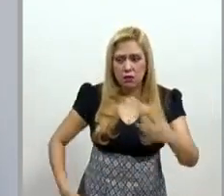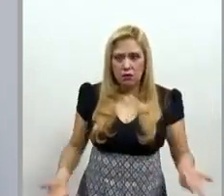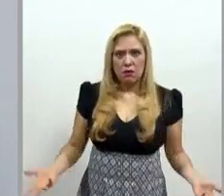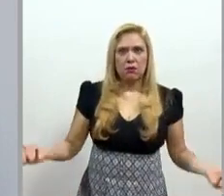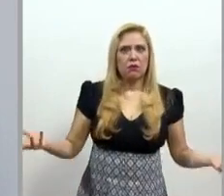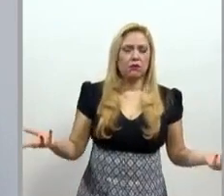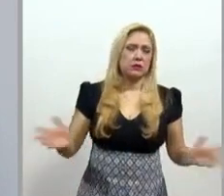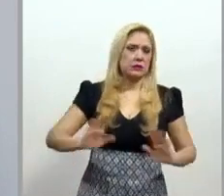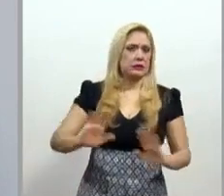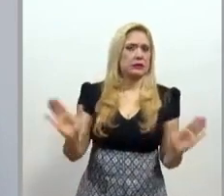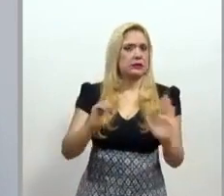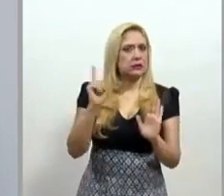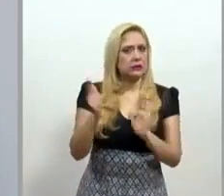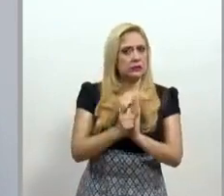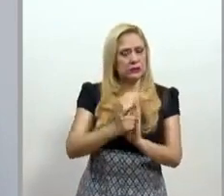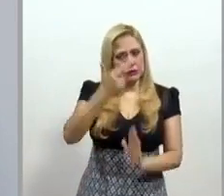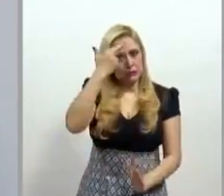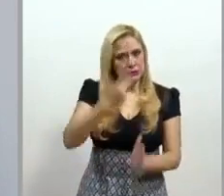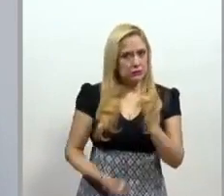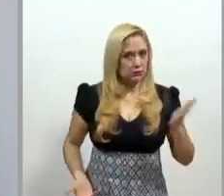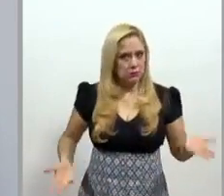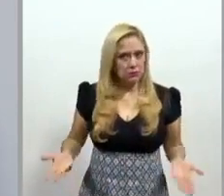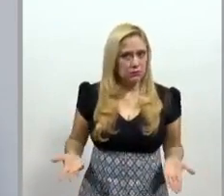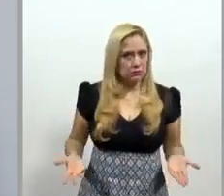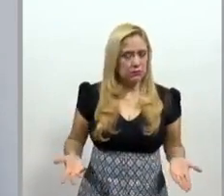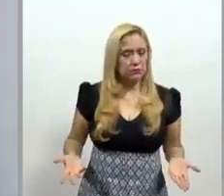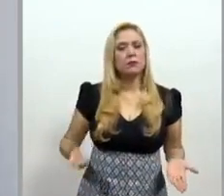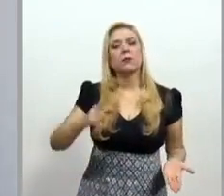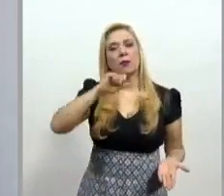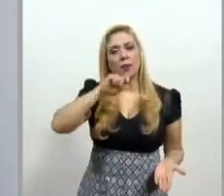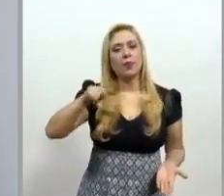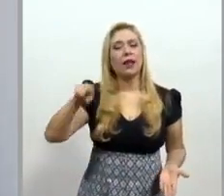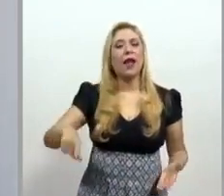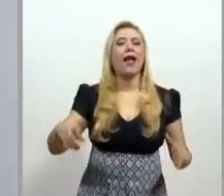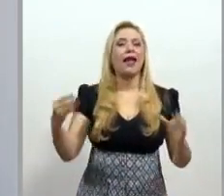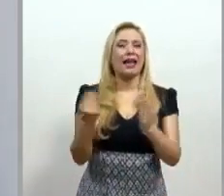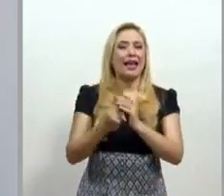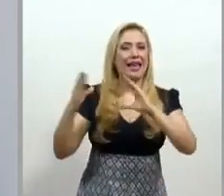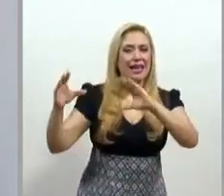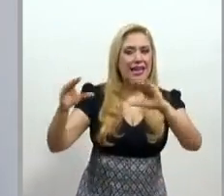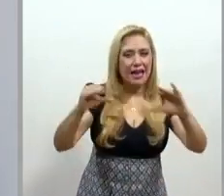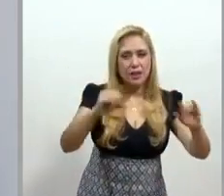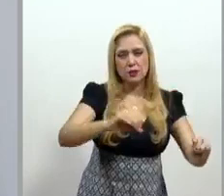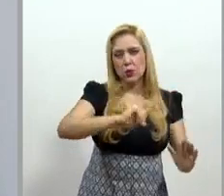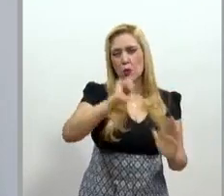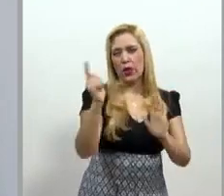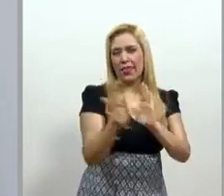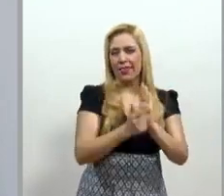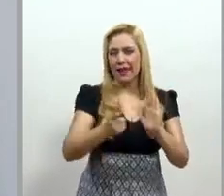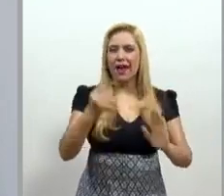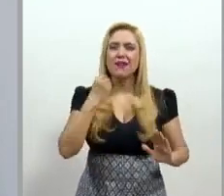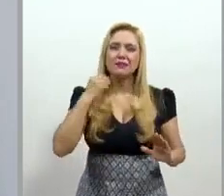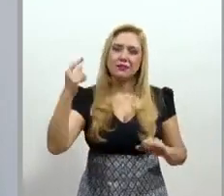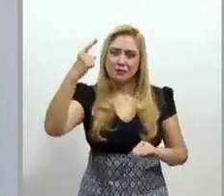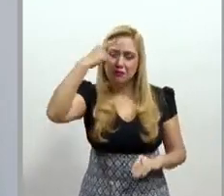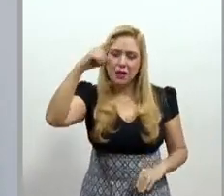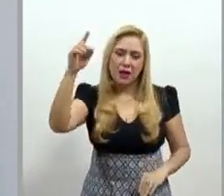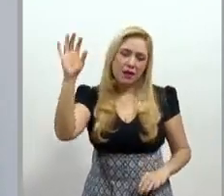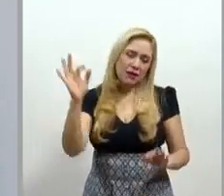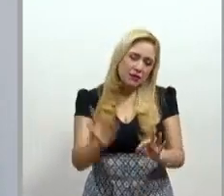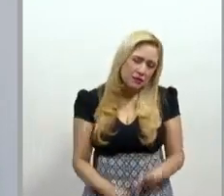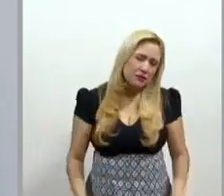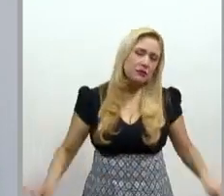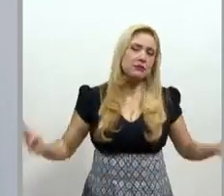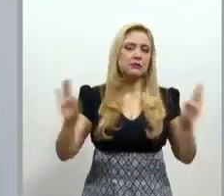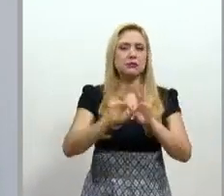de la legislación nacional. Asimismo, creo que las clínicas jurídicas y las organizaciones de la sociedad civil han sido claves